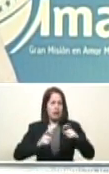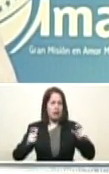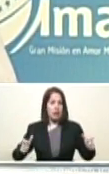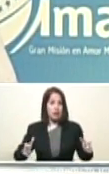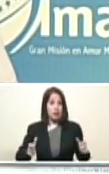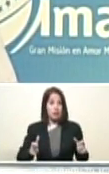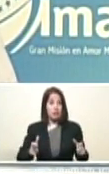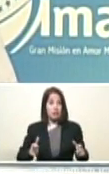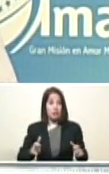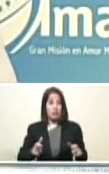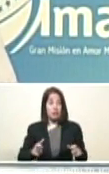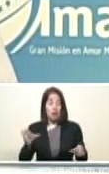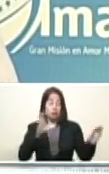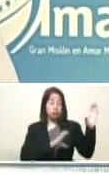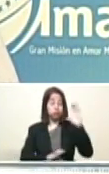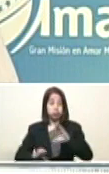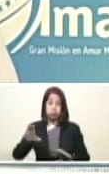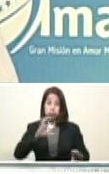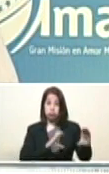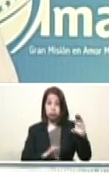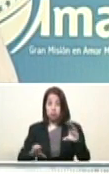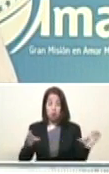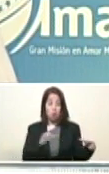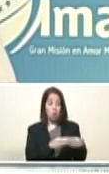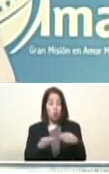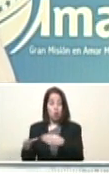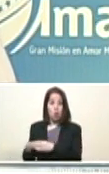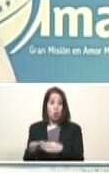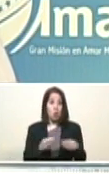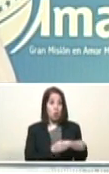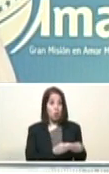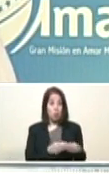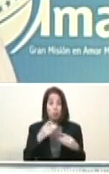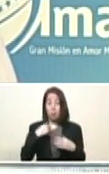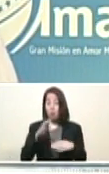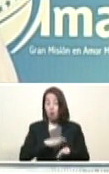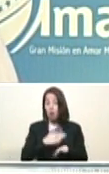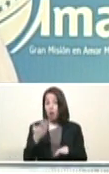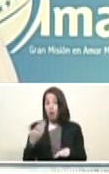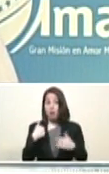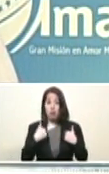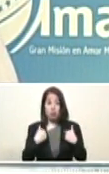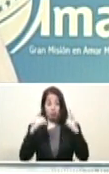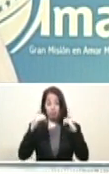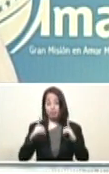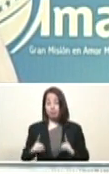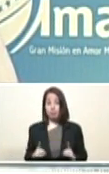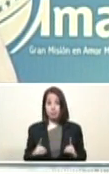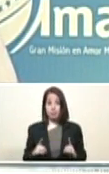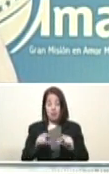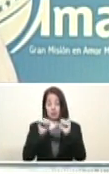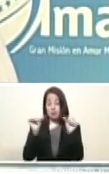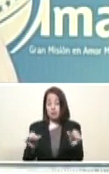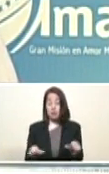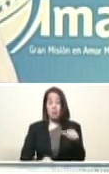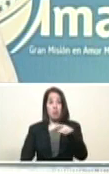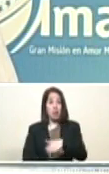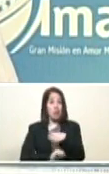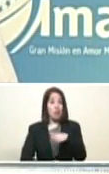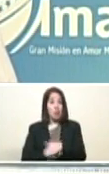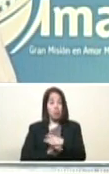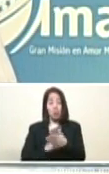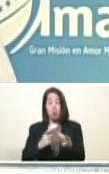y el sector científico no porque he decidido en el sistema de apoyo